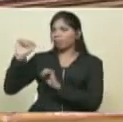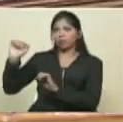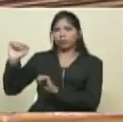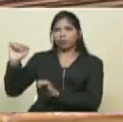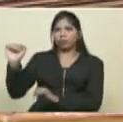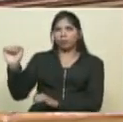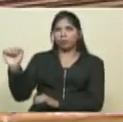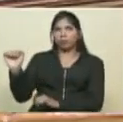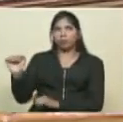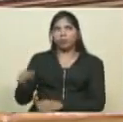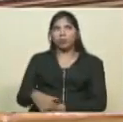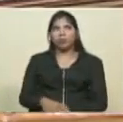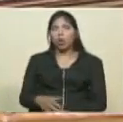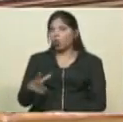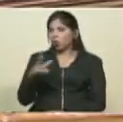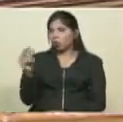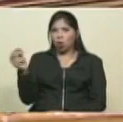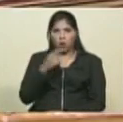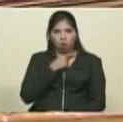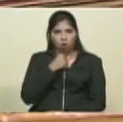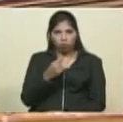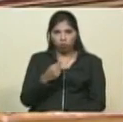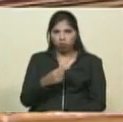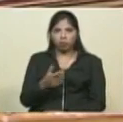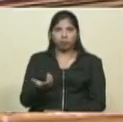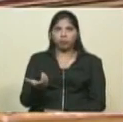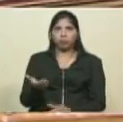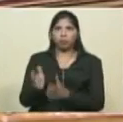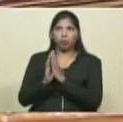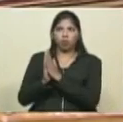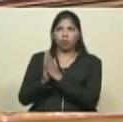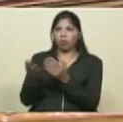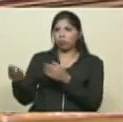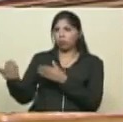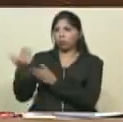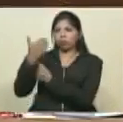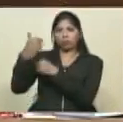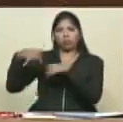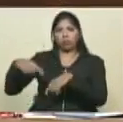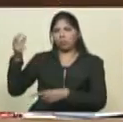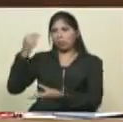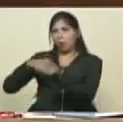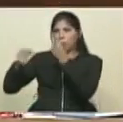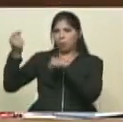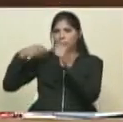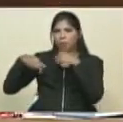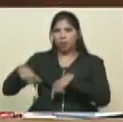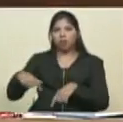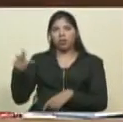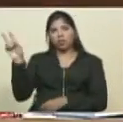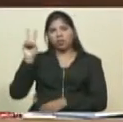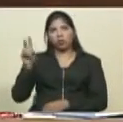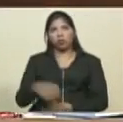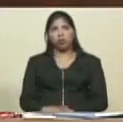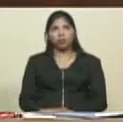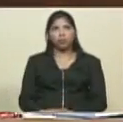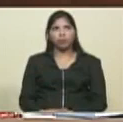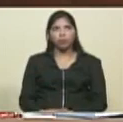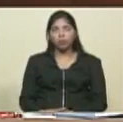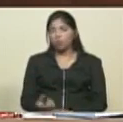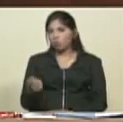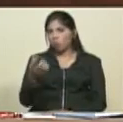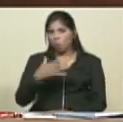todas las acciones para agredir a nuestra patria dirigidas a la intervención. Y aquí es inevitable hacer